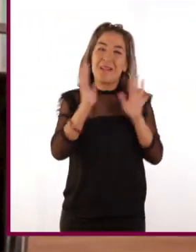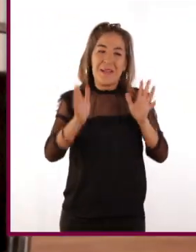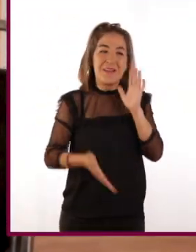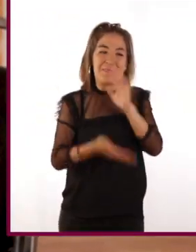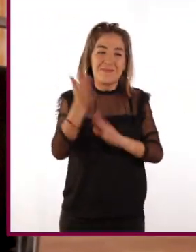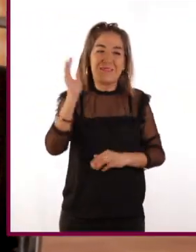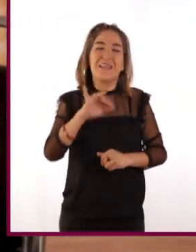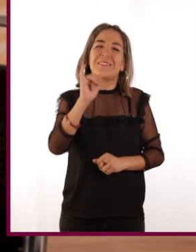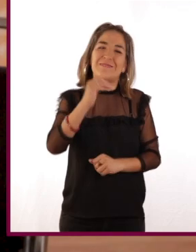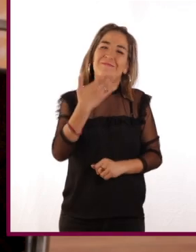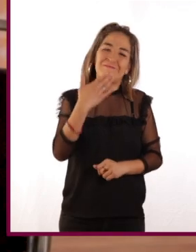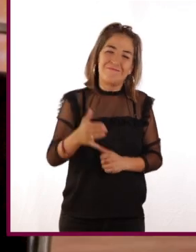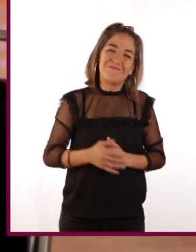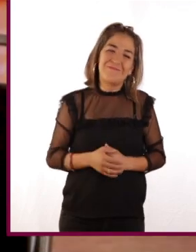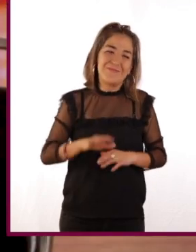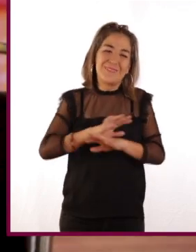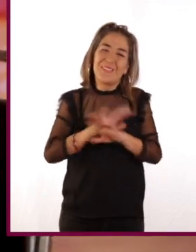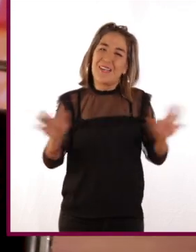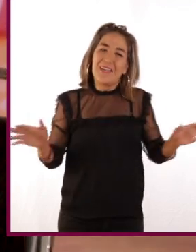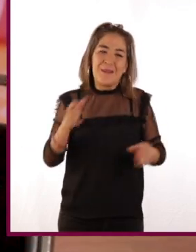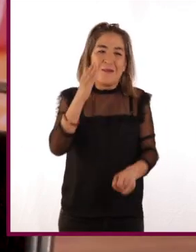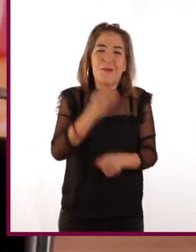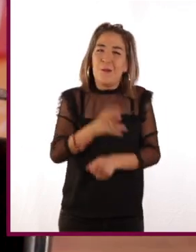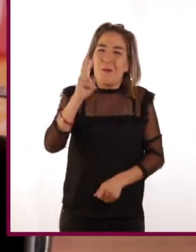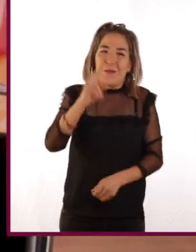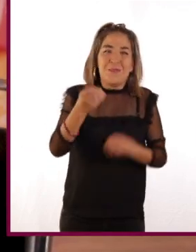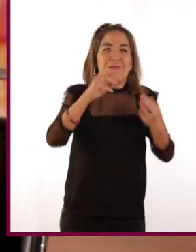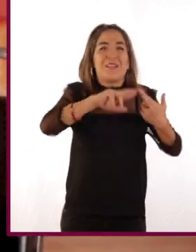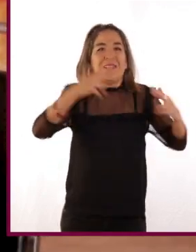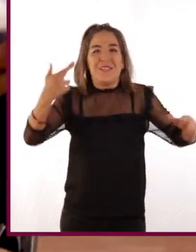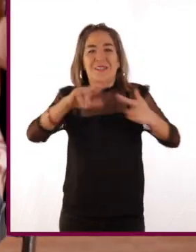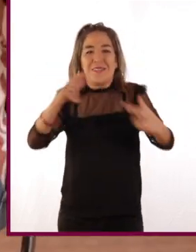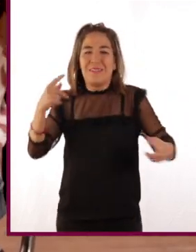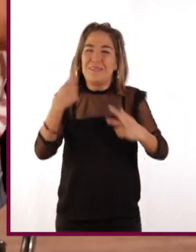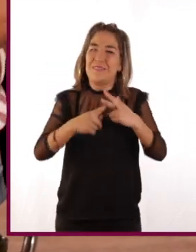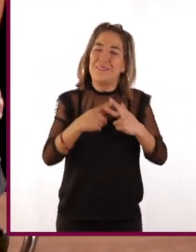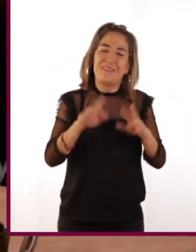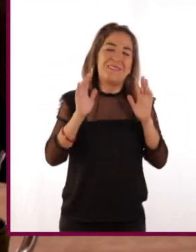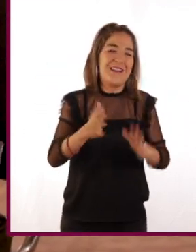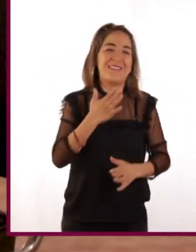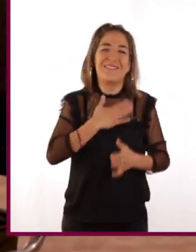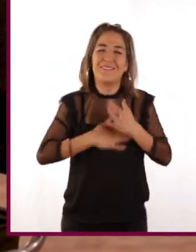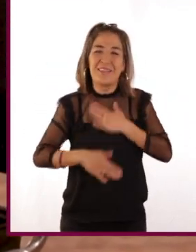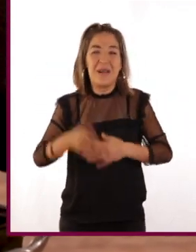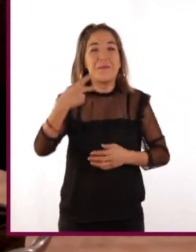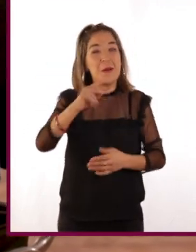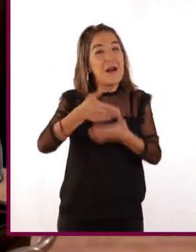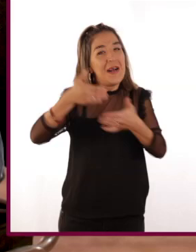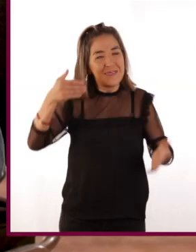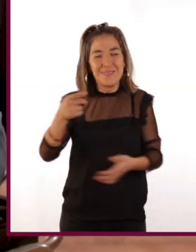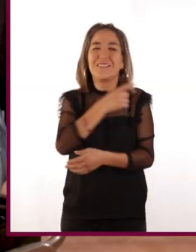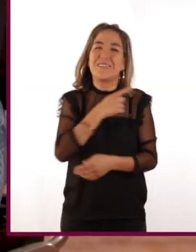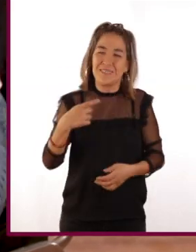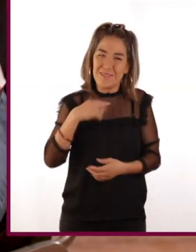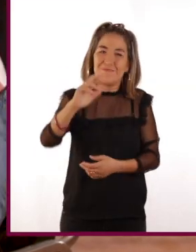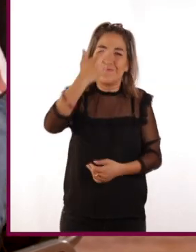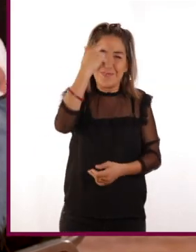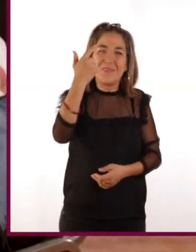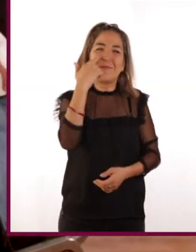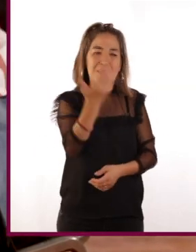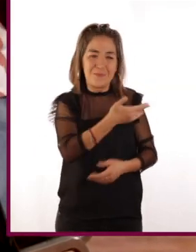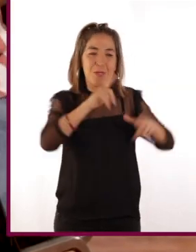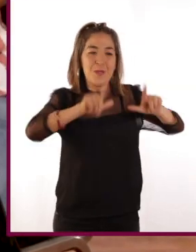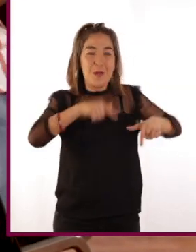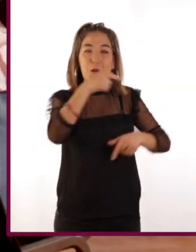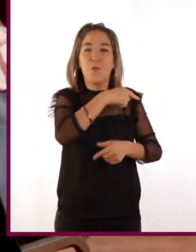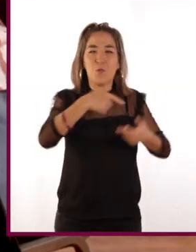Creo que ya nos vamos. ¿Ah, sí? Sí. Bueno, es que ya vimos muchas relaciones matemáticas por hoy. Pero antes de irnos, quiero recordarles